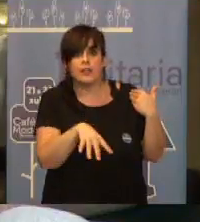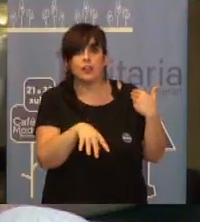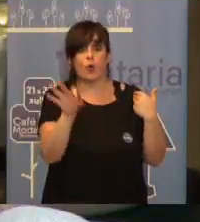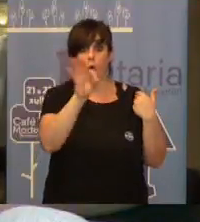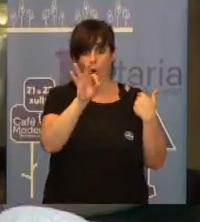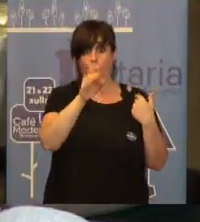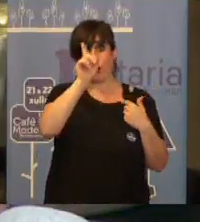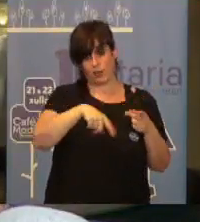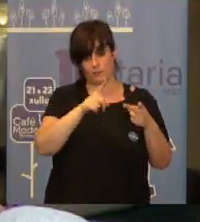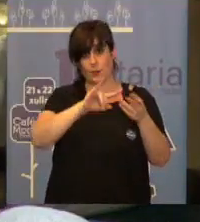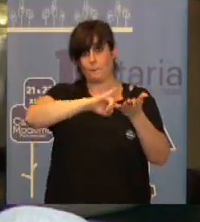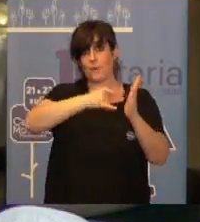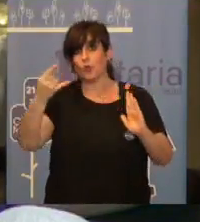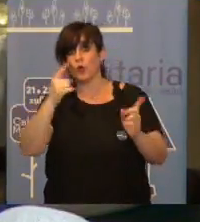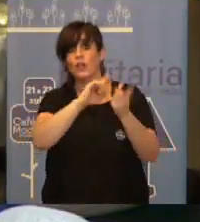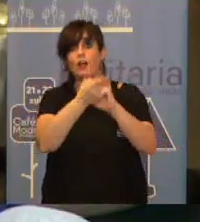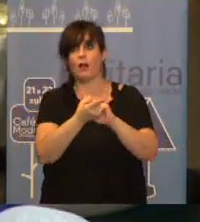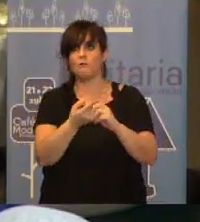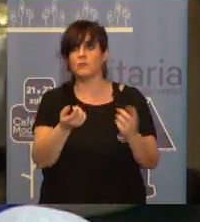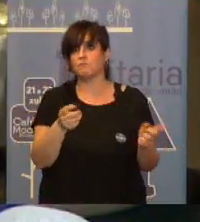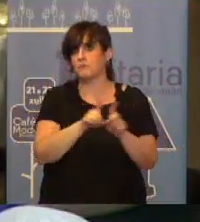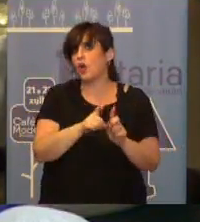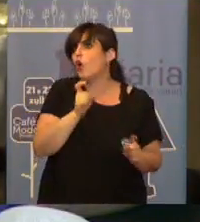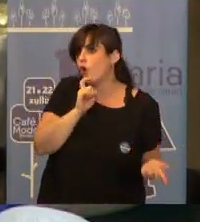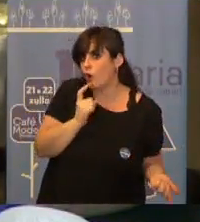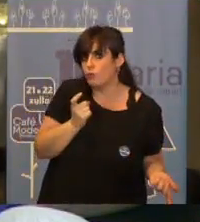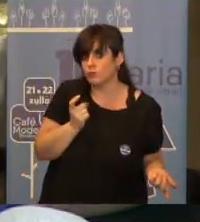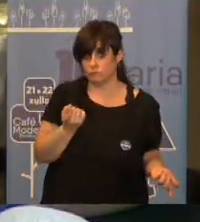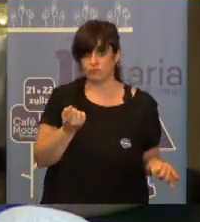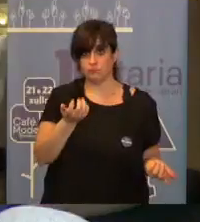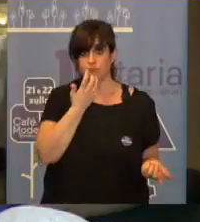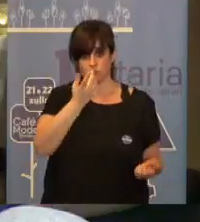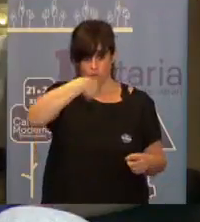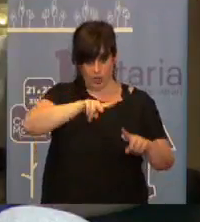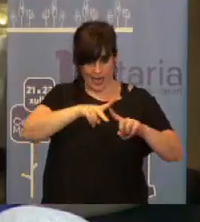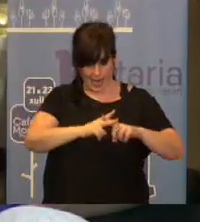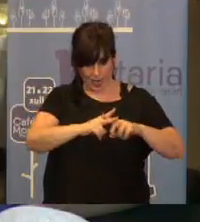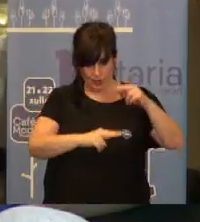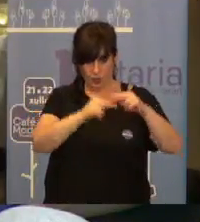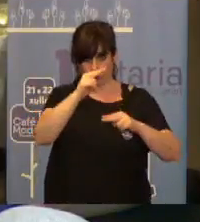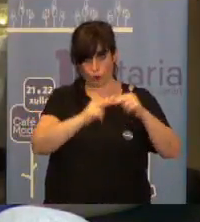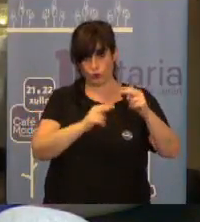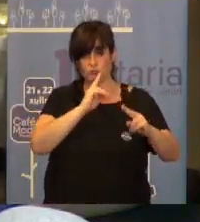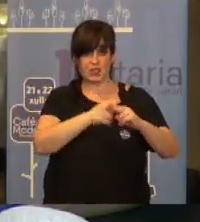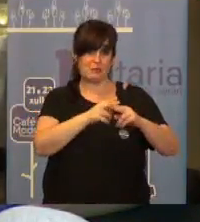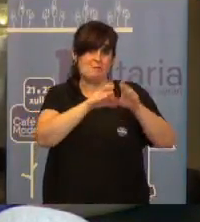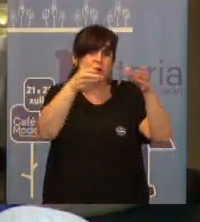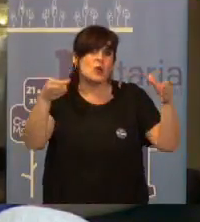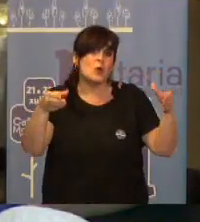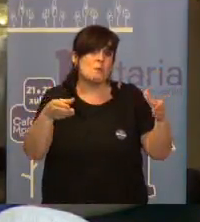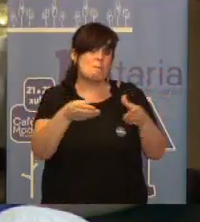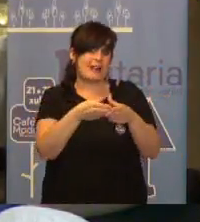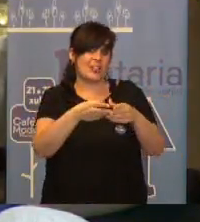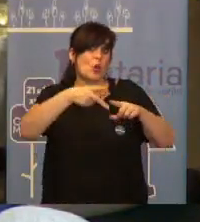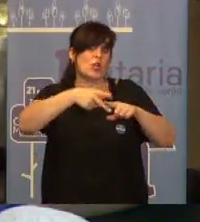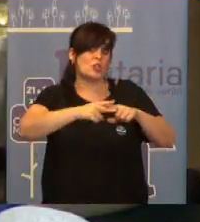aspecto metodolóxico, o como, non? E iso afecta moito ao que estamos construindo, a ferramenta esta de que lle chamamos partido instrumental e